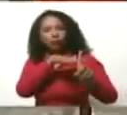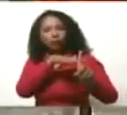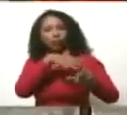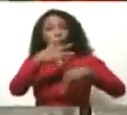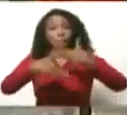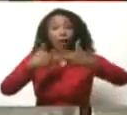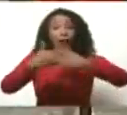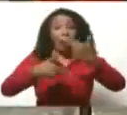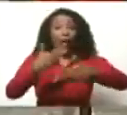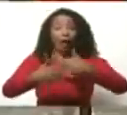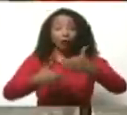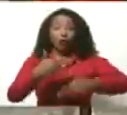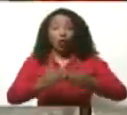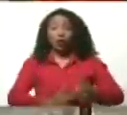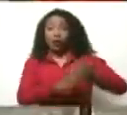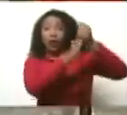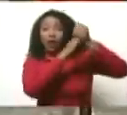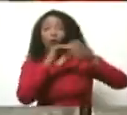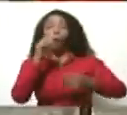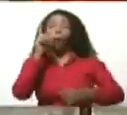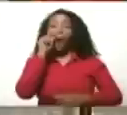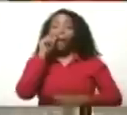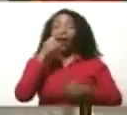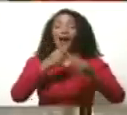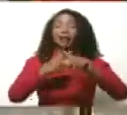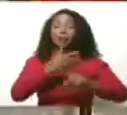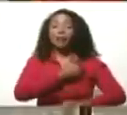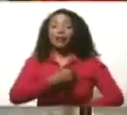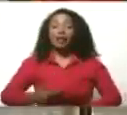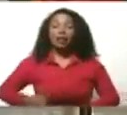delictivo y criminal liderado por Rafael Ramírez